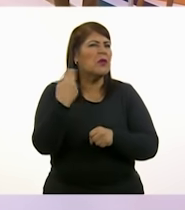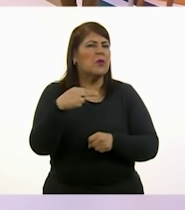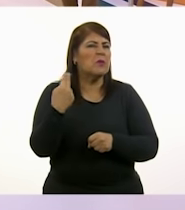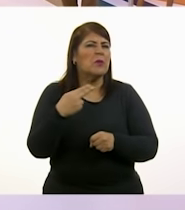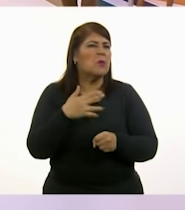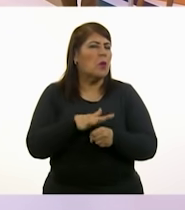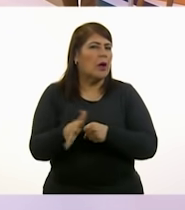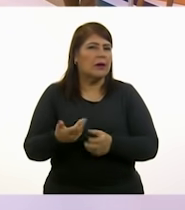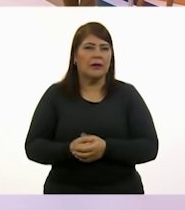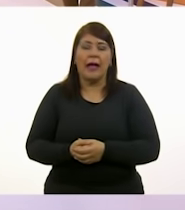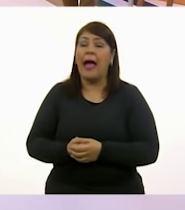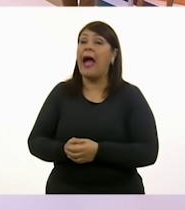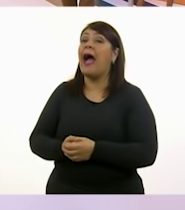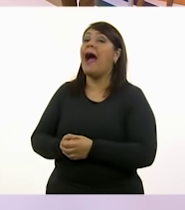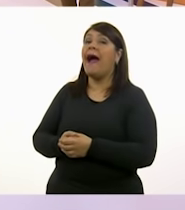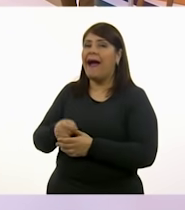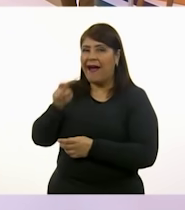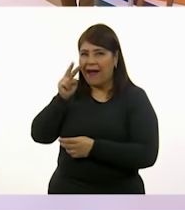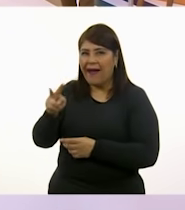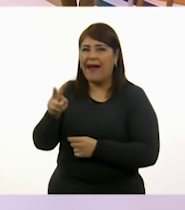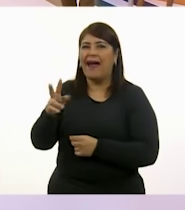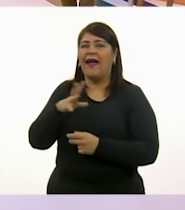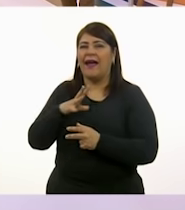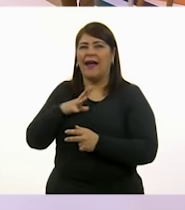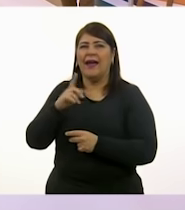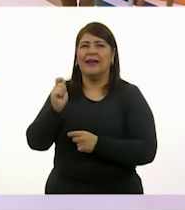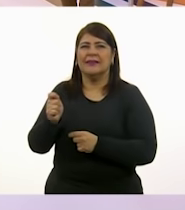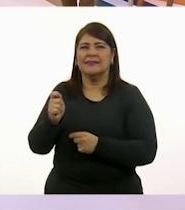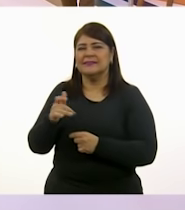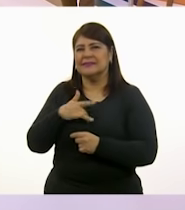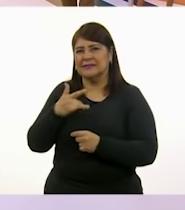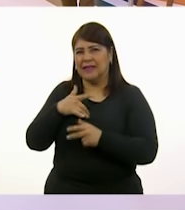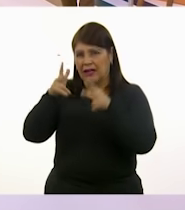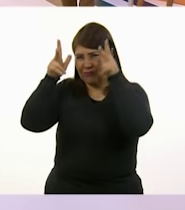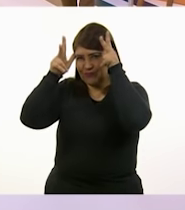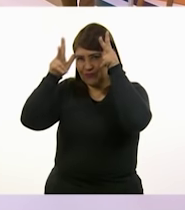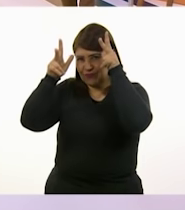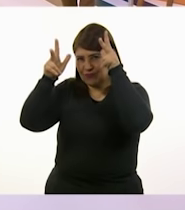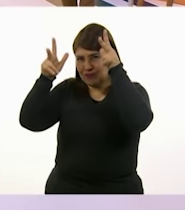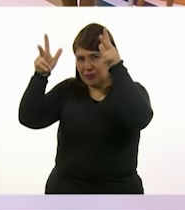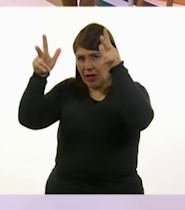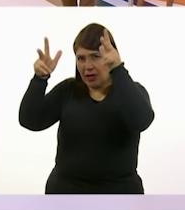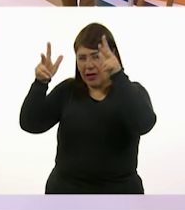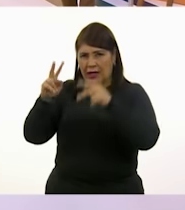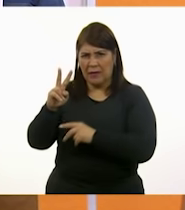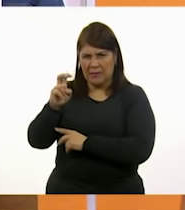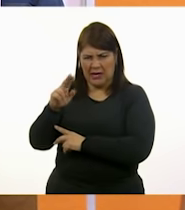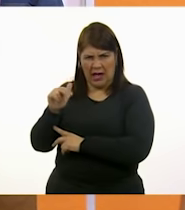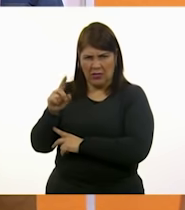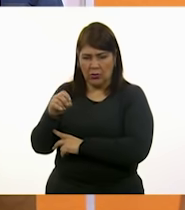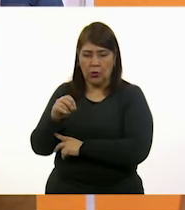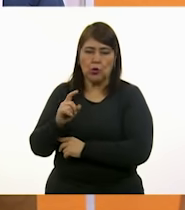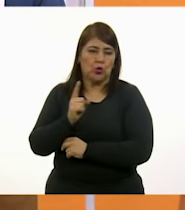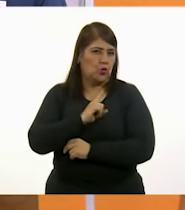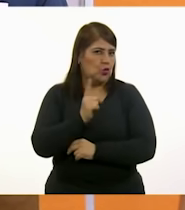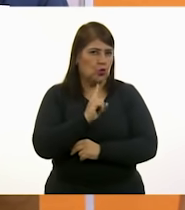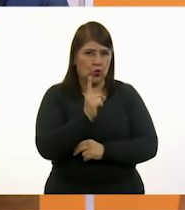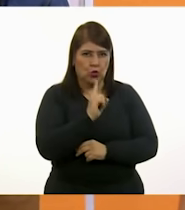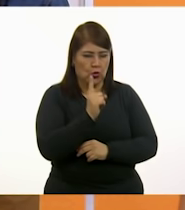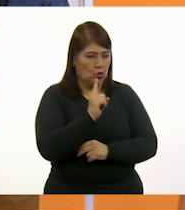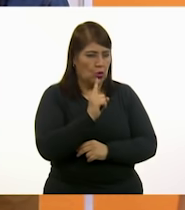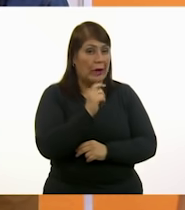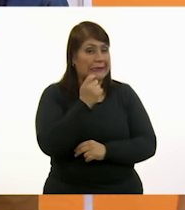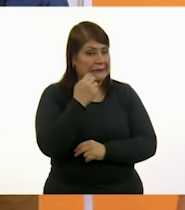animal! ¡Ah, ya vi! Tiene cuernos y es un venado No, Pepe, obsérvalo bien A ver